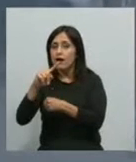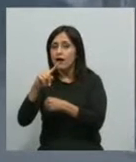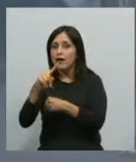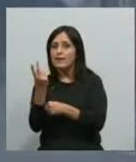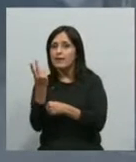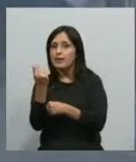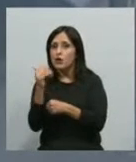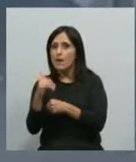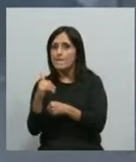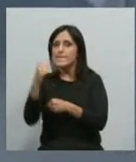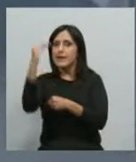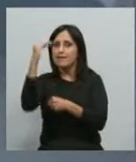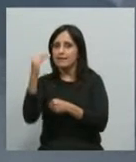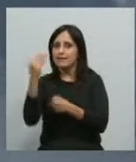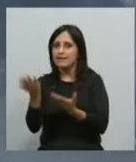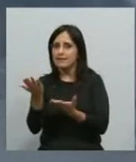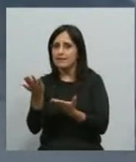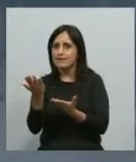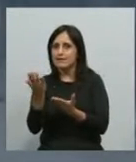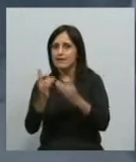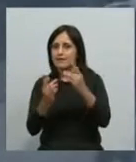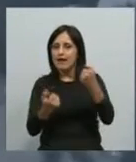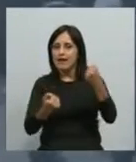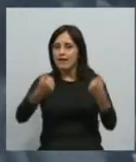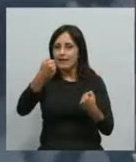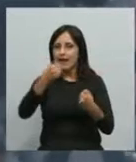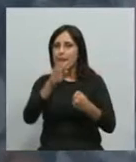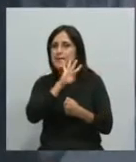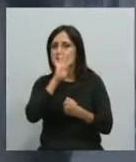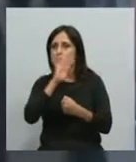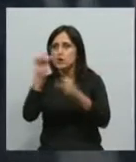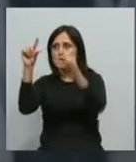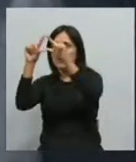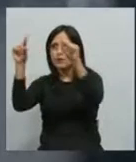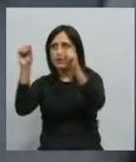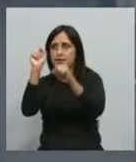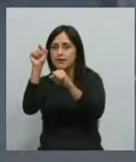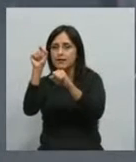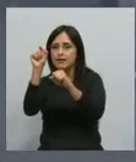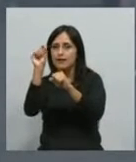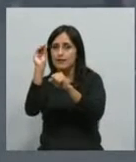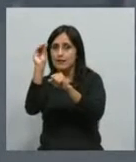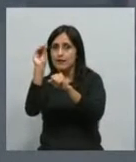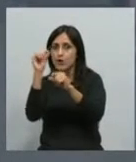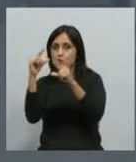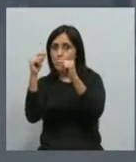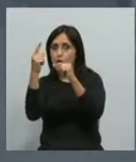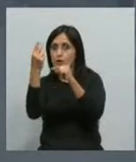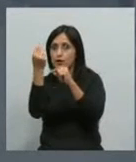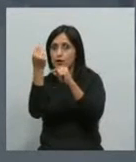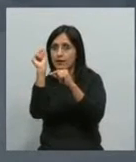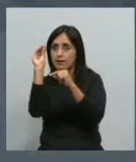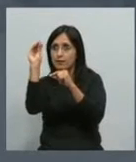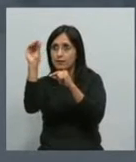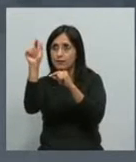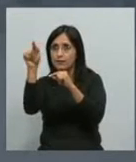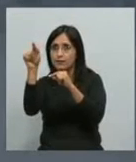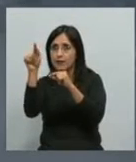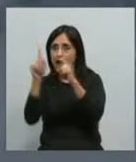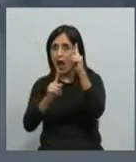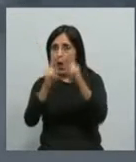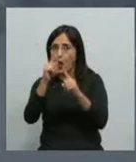coches que directamente tenían la ticketera apagada y cobraban lo que a ellos les parecía no tienen en cuenta la necesidad de la gente porque tenía que llegar